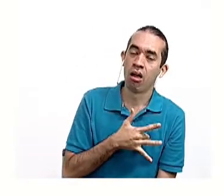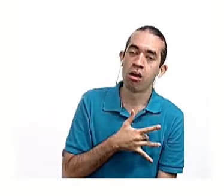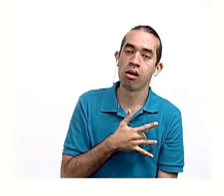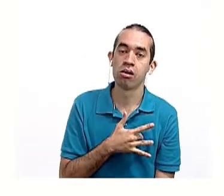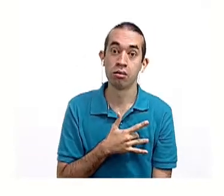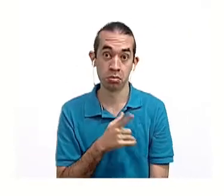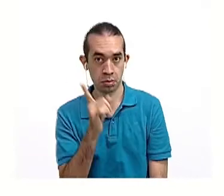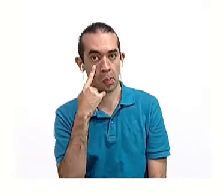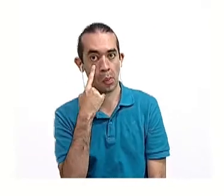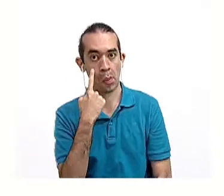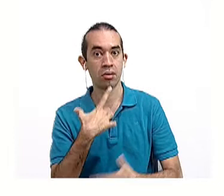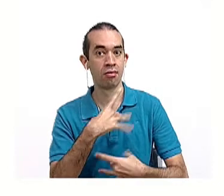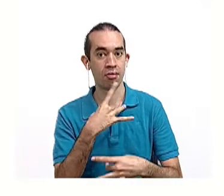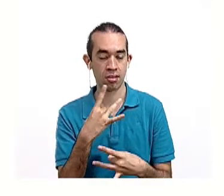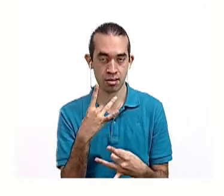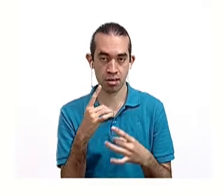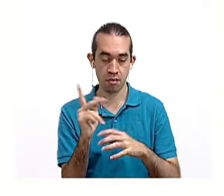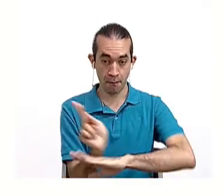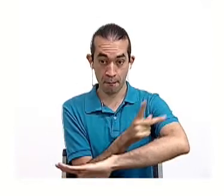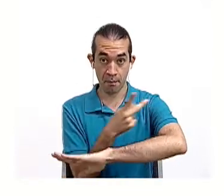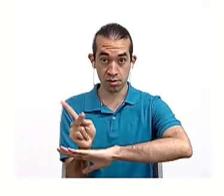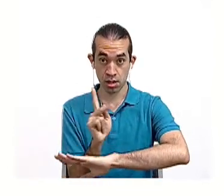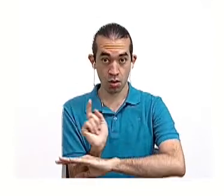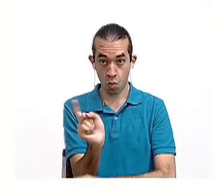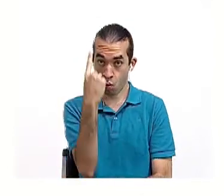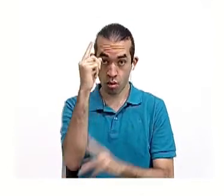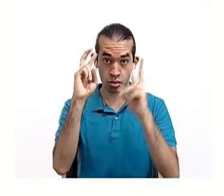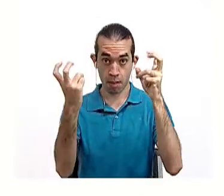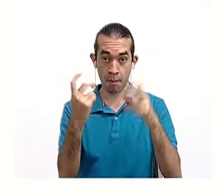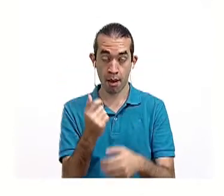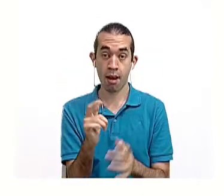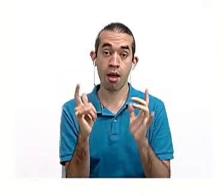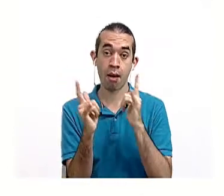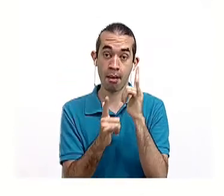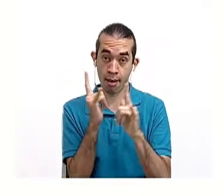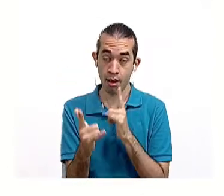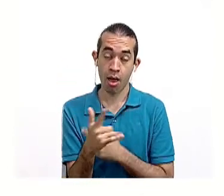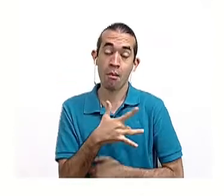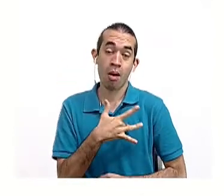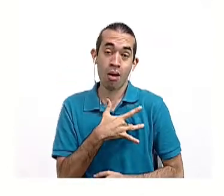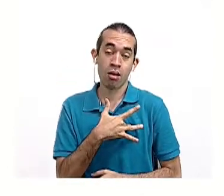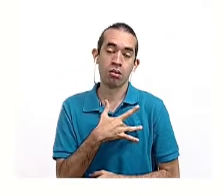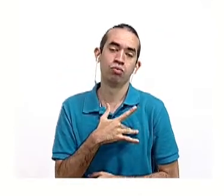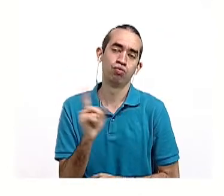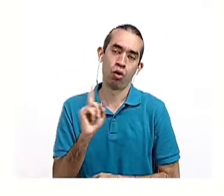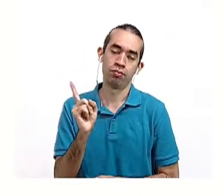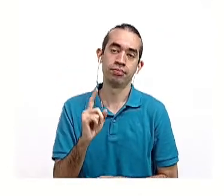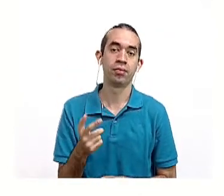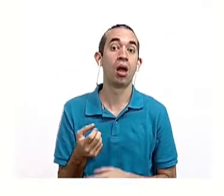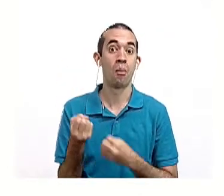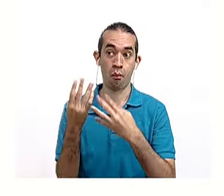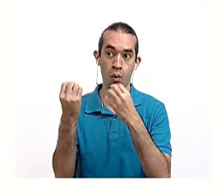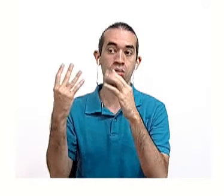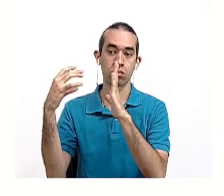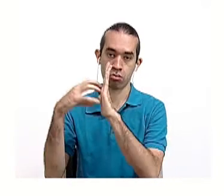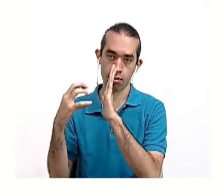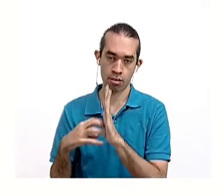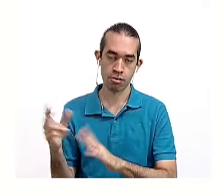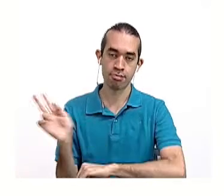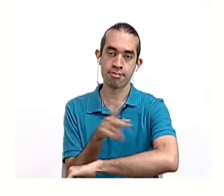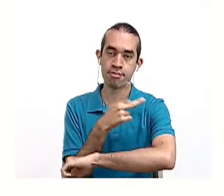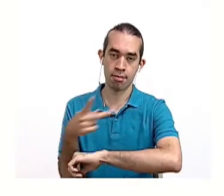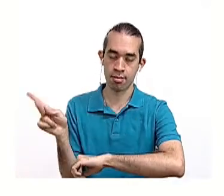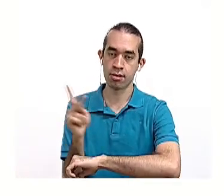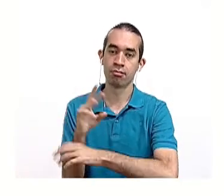qué curioso. La poesía no solamente va a hablar de temas amorosos. Ciertamente hay muchos textos poéticos